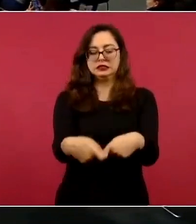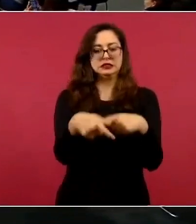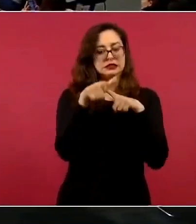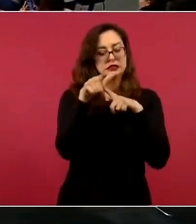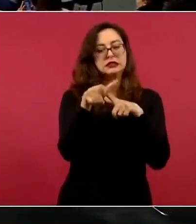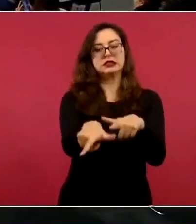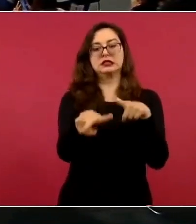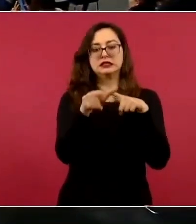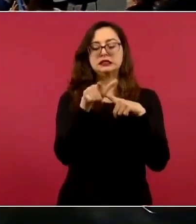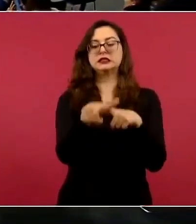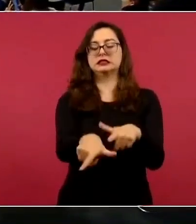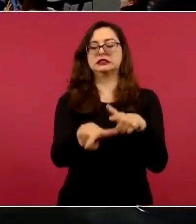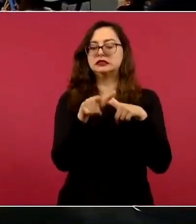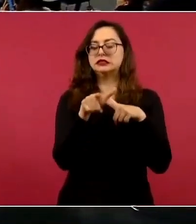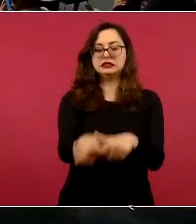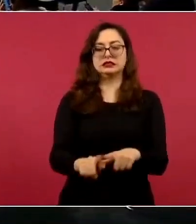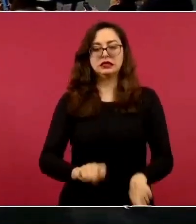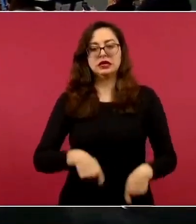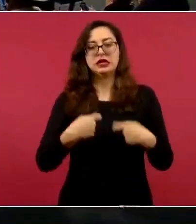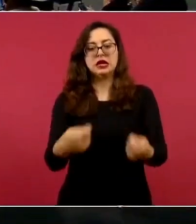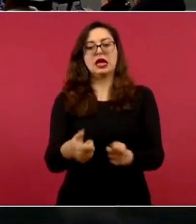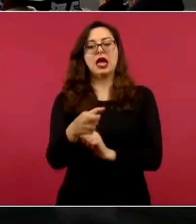a Andreu Almazán.